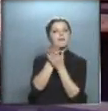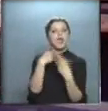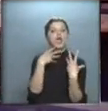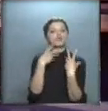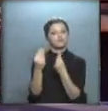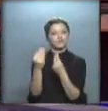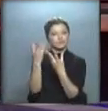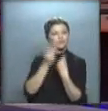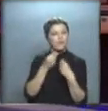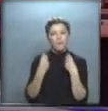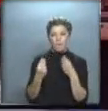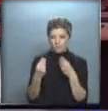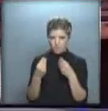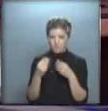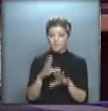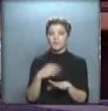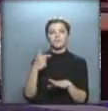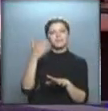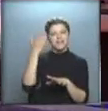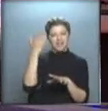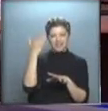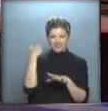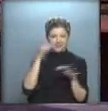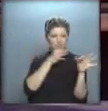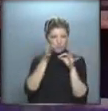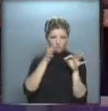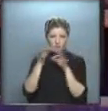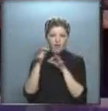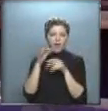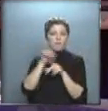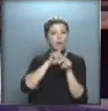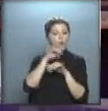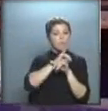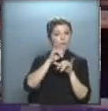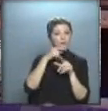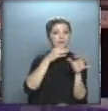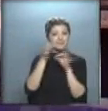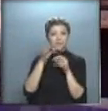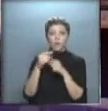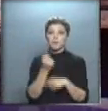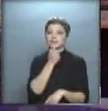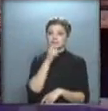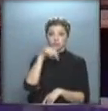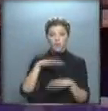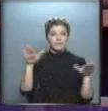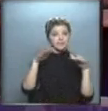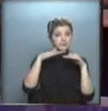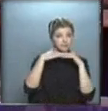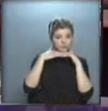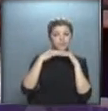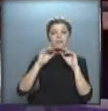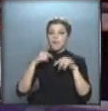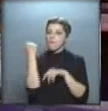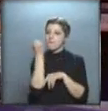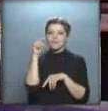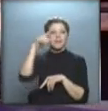ni cómo pedir ayuda. Ya veníamos hablando de este tema en varios programas, pero bueno, cada vez que viene una tribuna es interesante saber qué